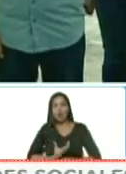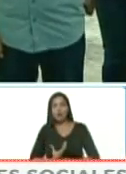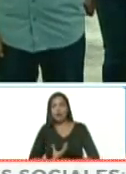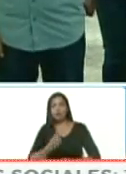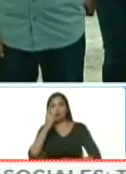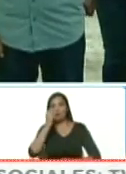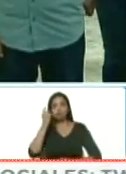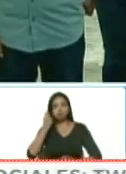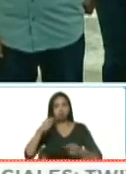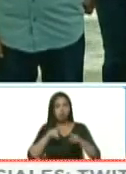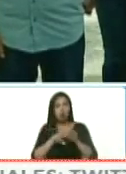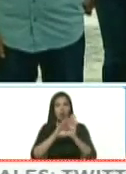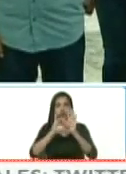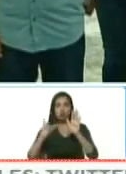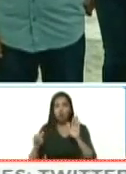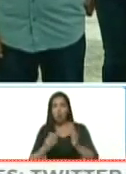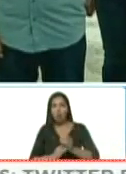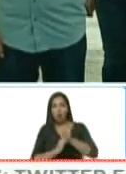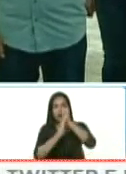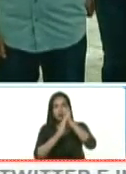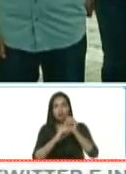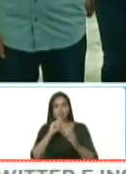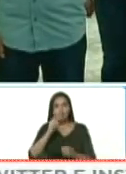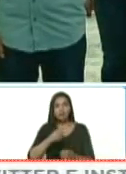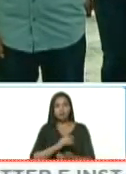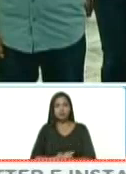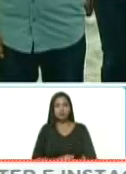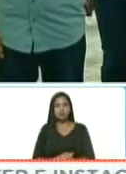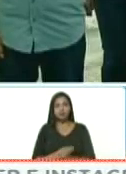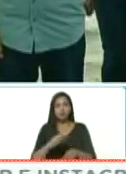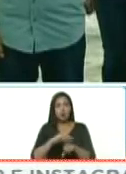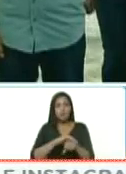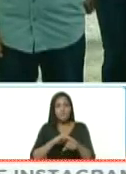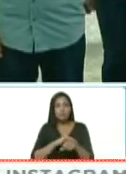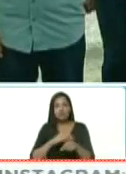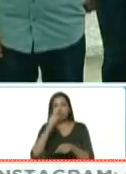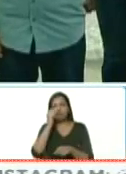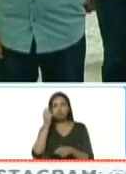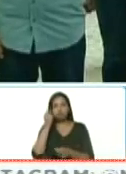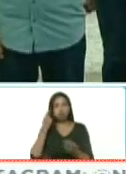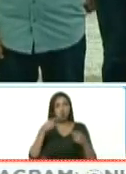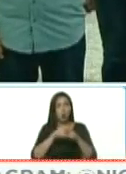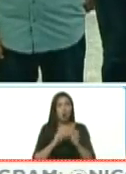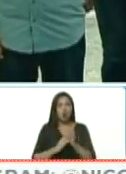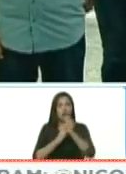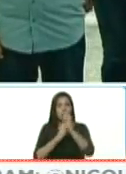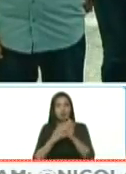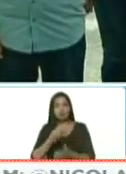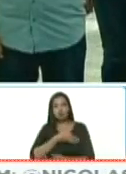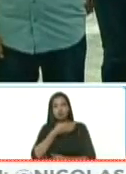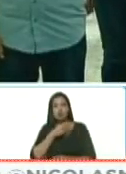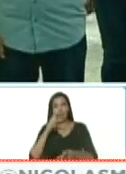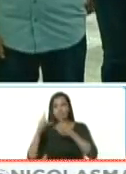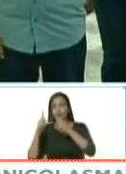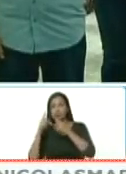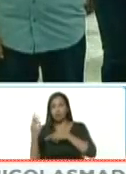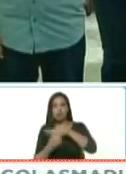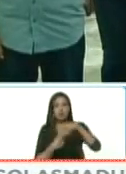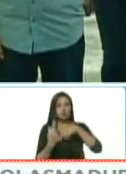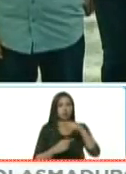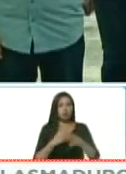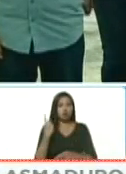los constituyentes, los líderes, los ministros, las ministras, los líderes sociales, políticos de la revolución, pura